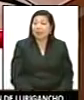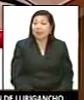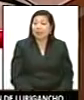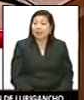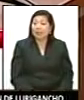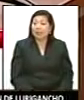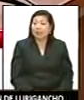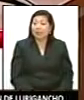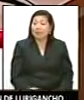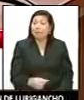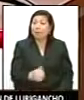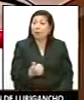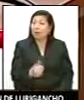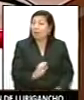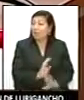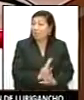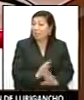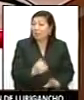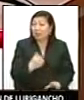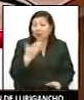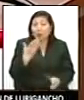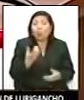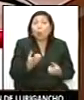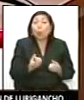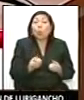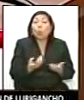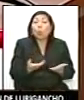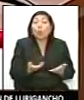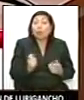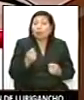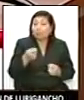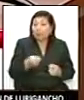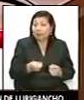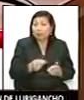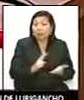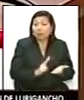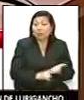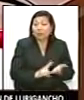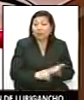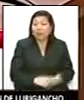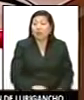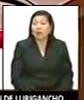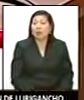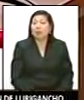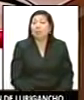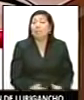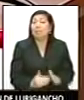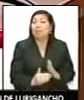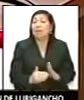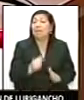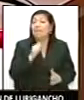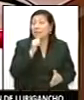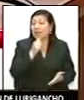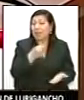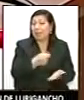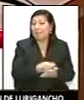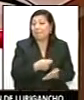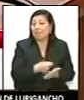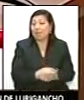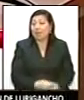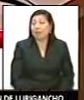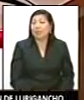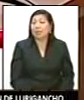Y por otro lado, tampoco sabemos cuánto se le ha devuelto a la Seguridad Social de la enorme deuda, que